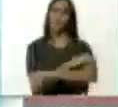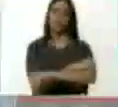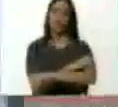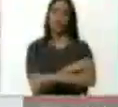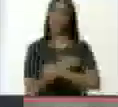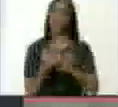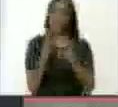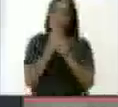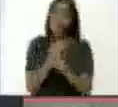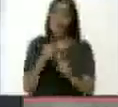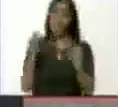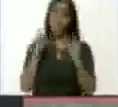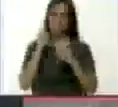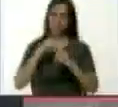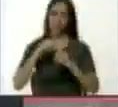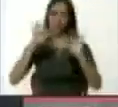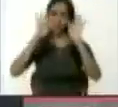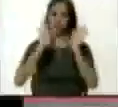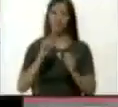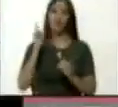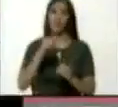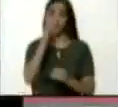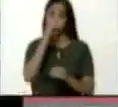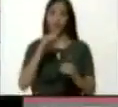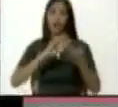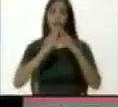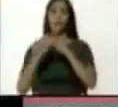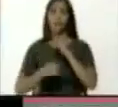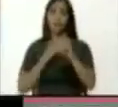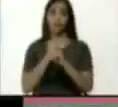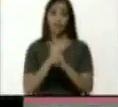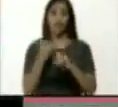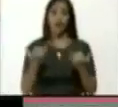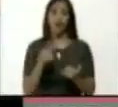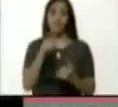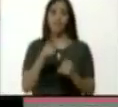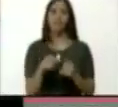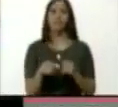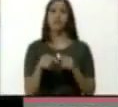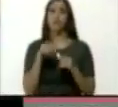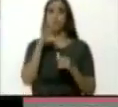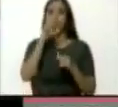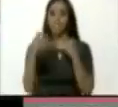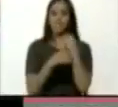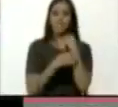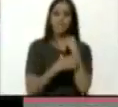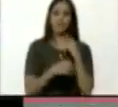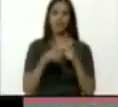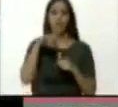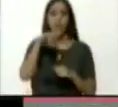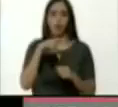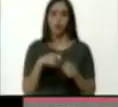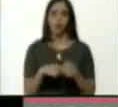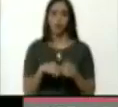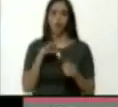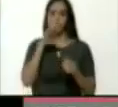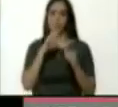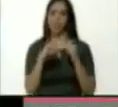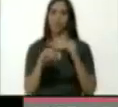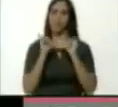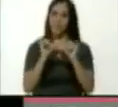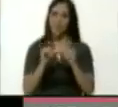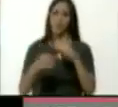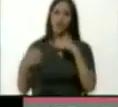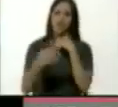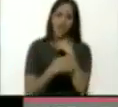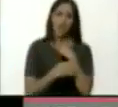a ese tipo de estrategia, se burló de la comunidad internacional. Ahora, si a ti te muerde un perro en una esquina el día lunes y te vuelve a morder el mismo